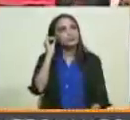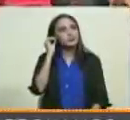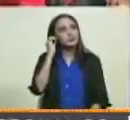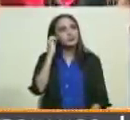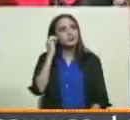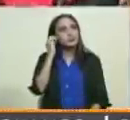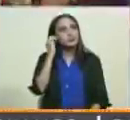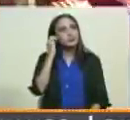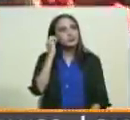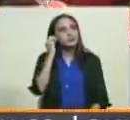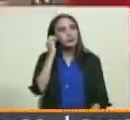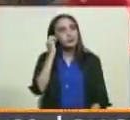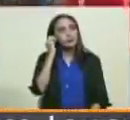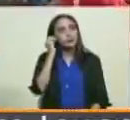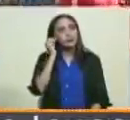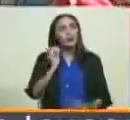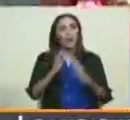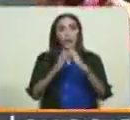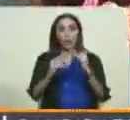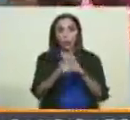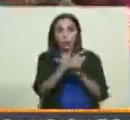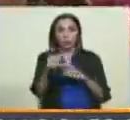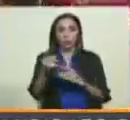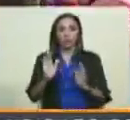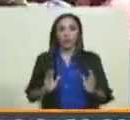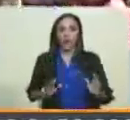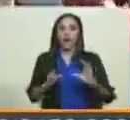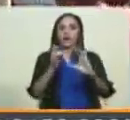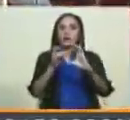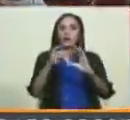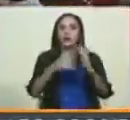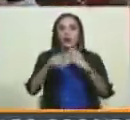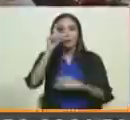Les hago un llamado a todos los que tienen el carnet del PSUV